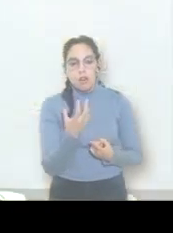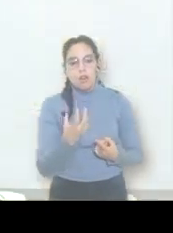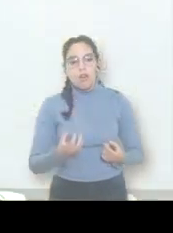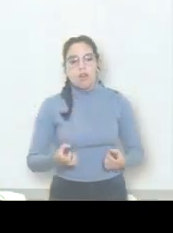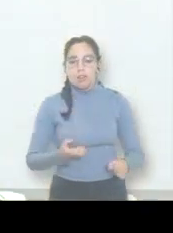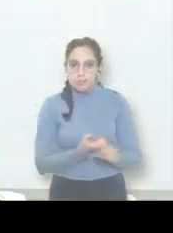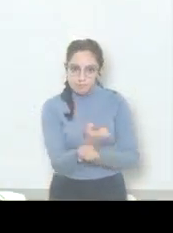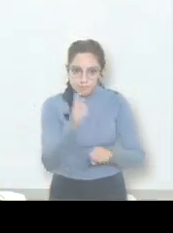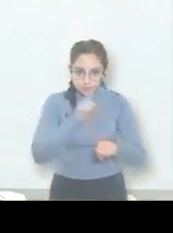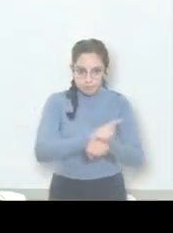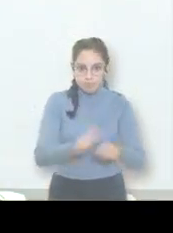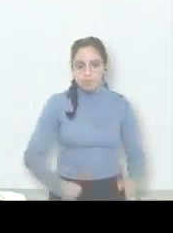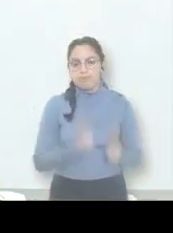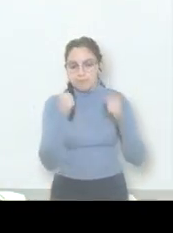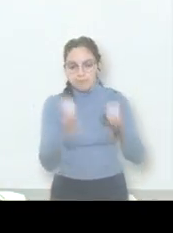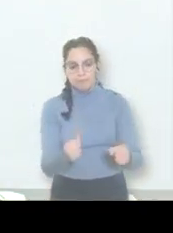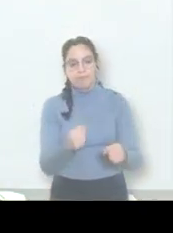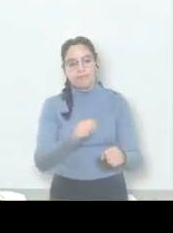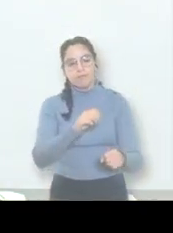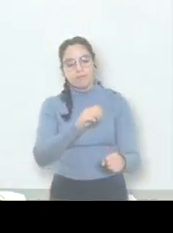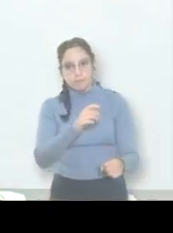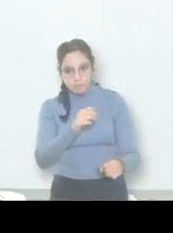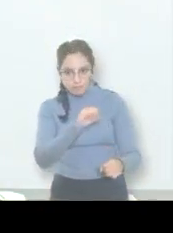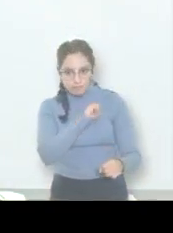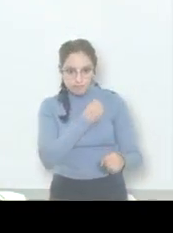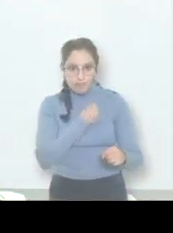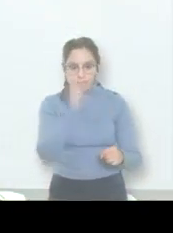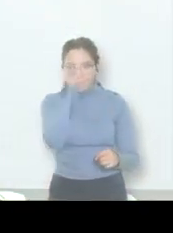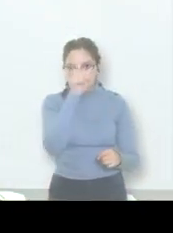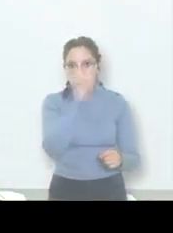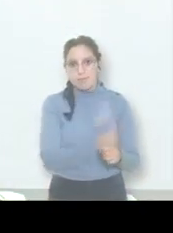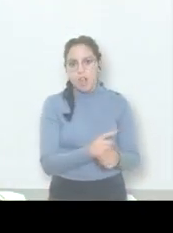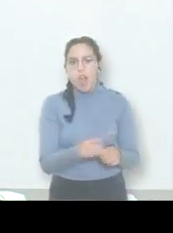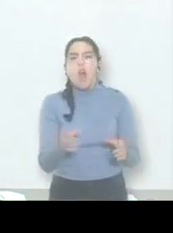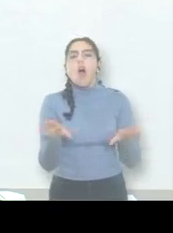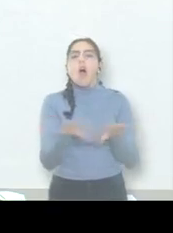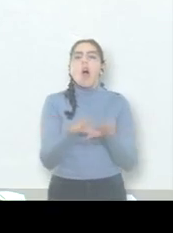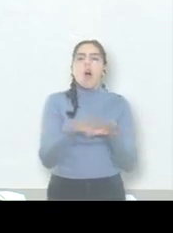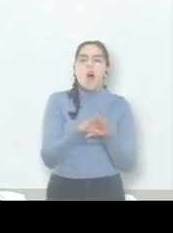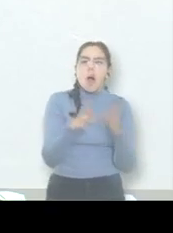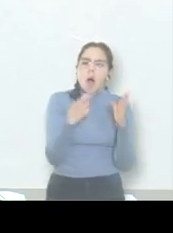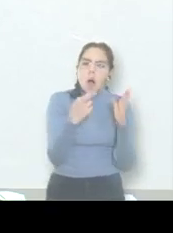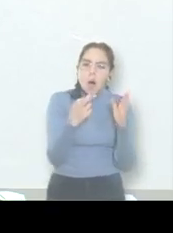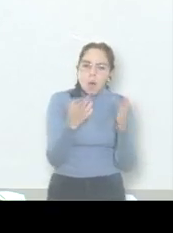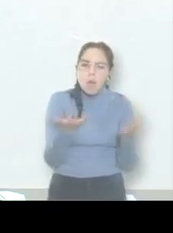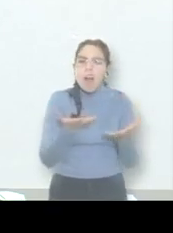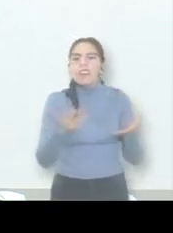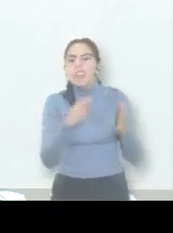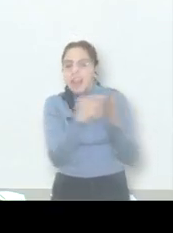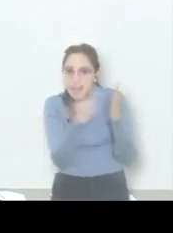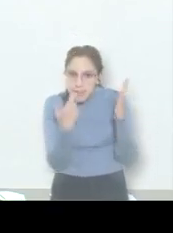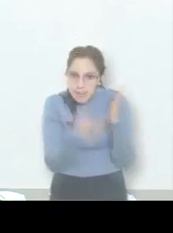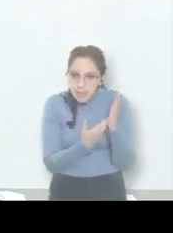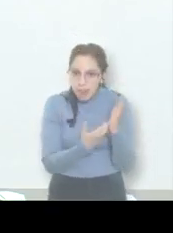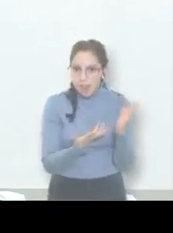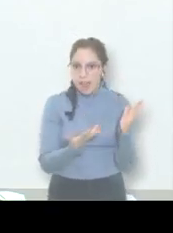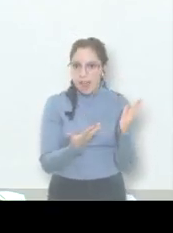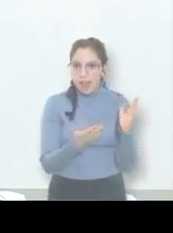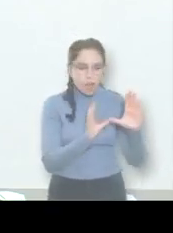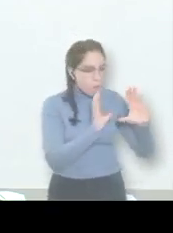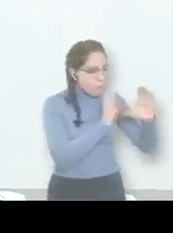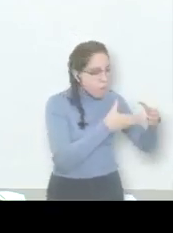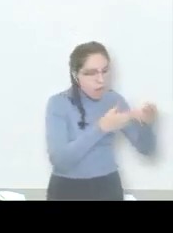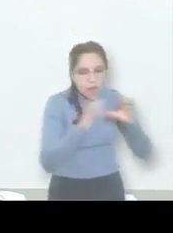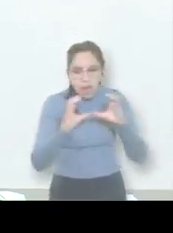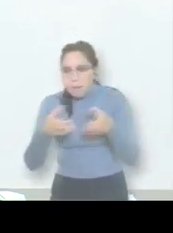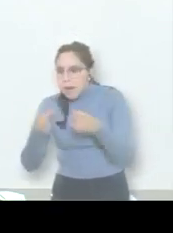recomendando cómo podemos ir construyendo protocolos con diversos sectores